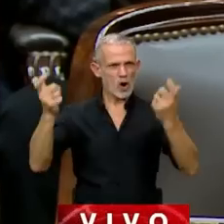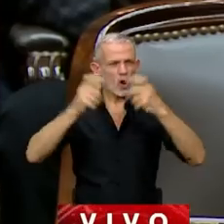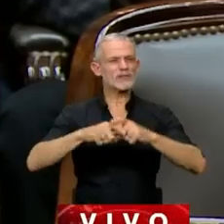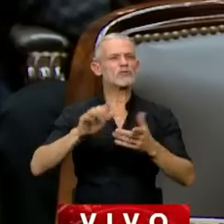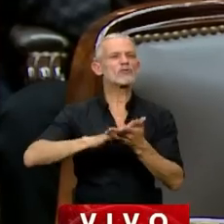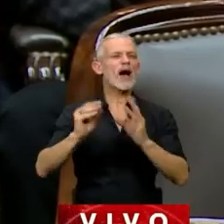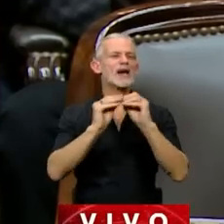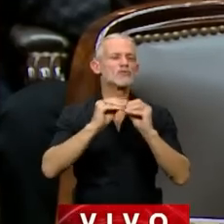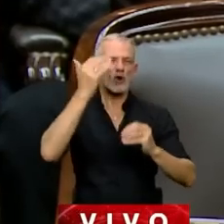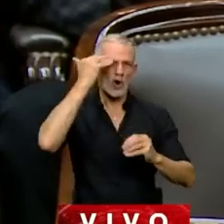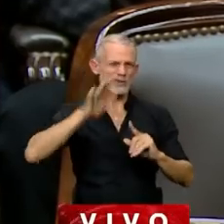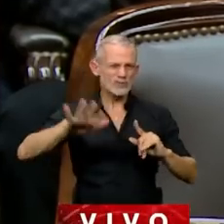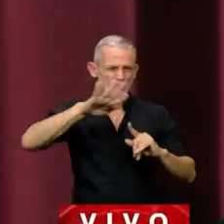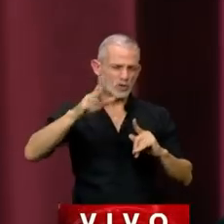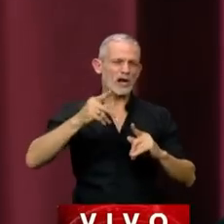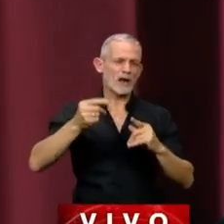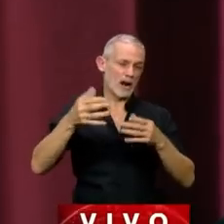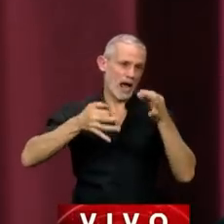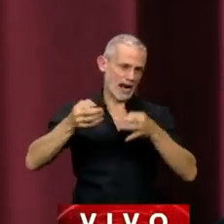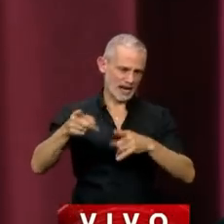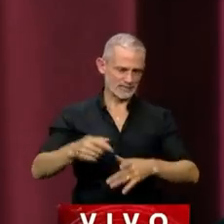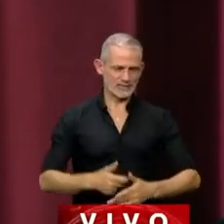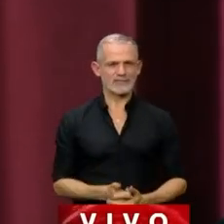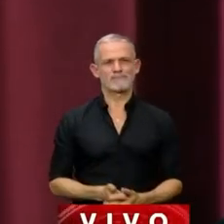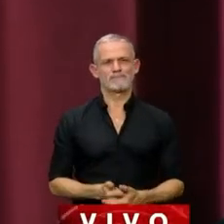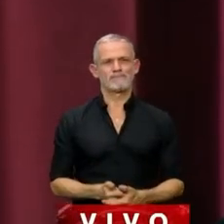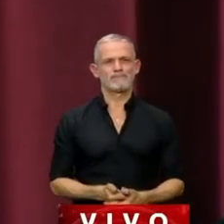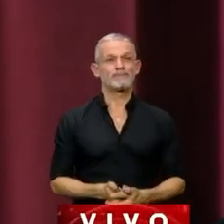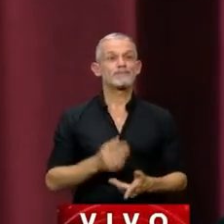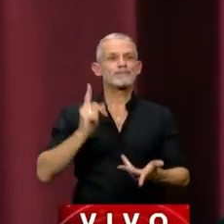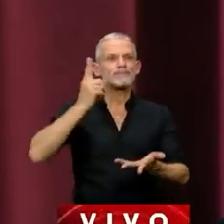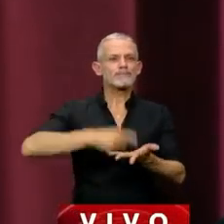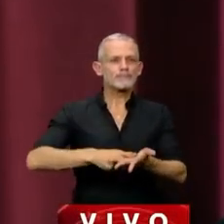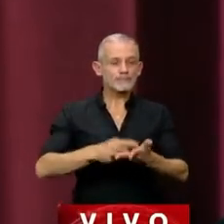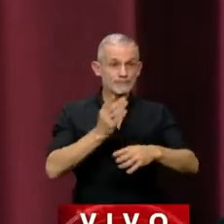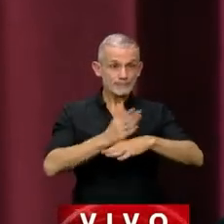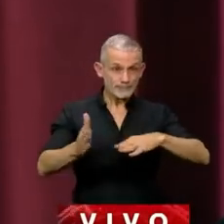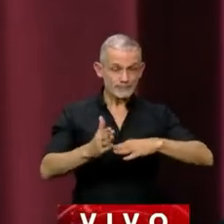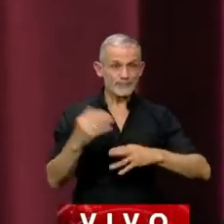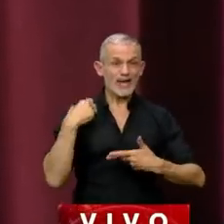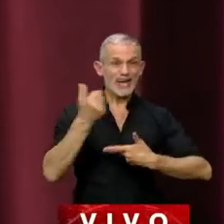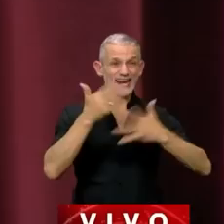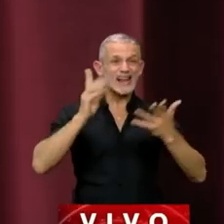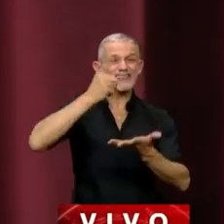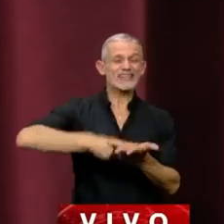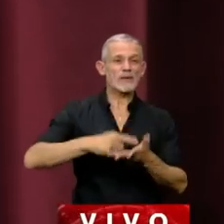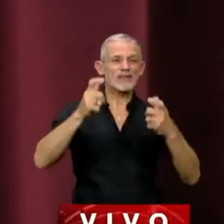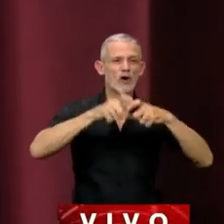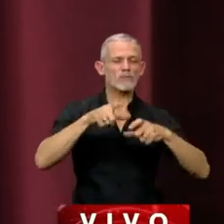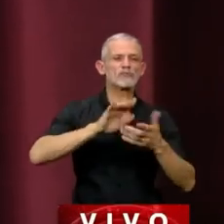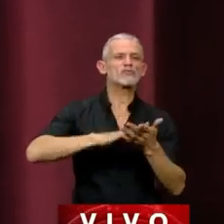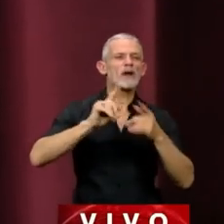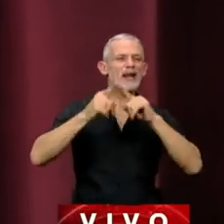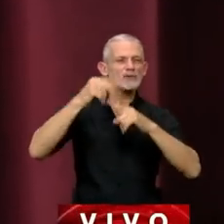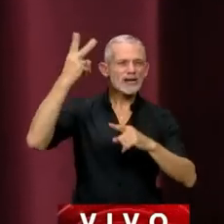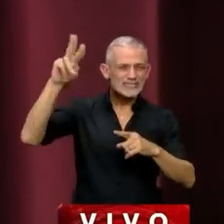Asuntos Constitucionales para su consideración. En consideración en general el dictamen de la Comisión de